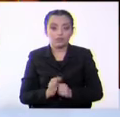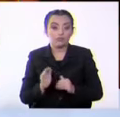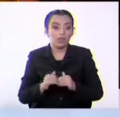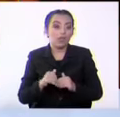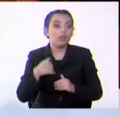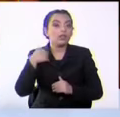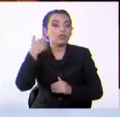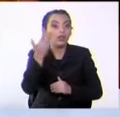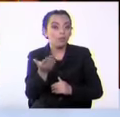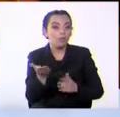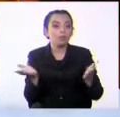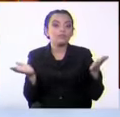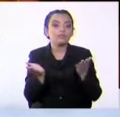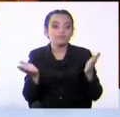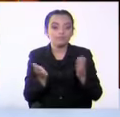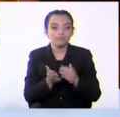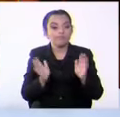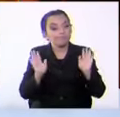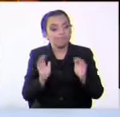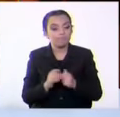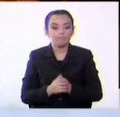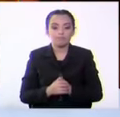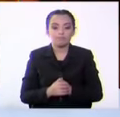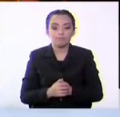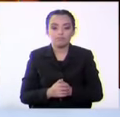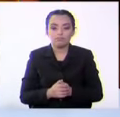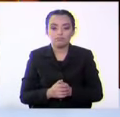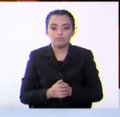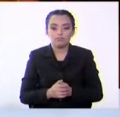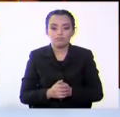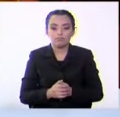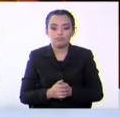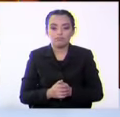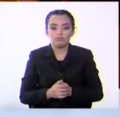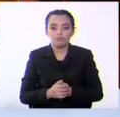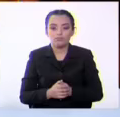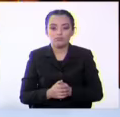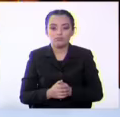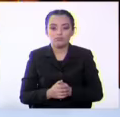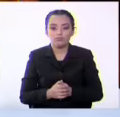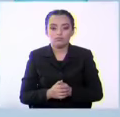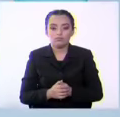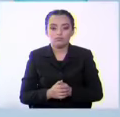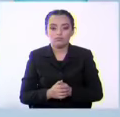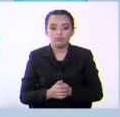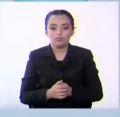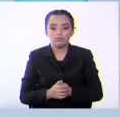primer ejercicio. Hagámoslo.